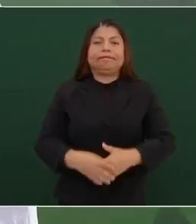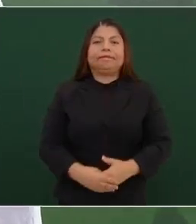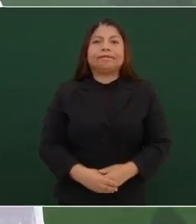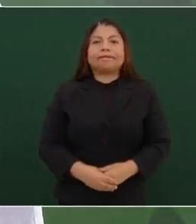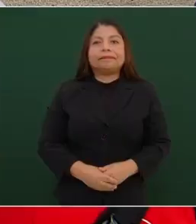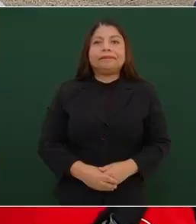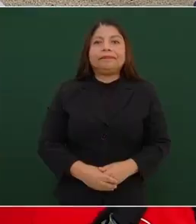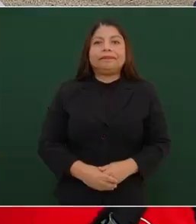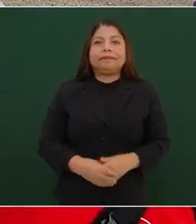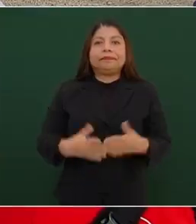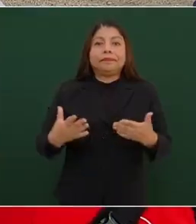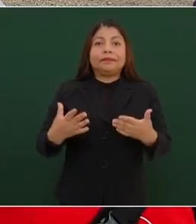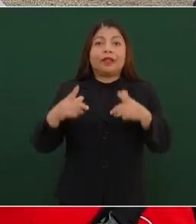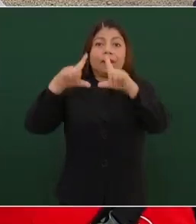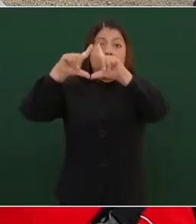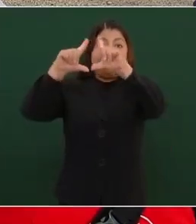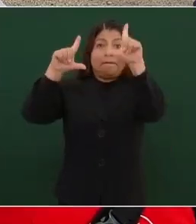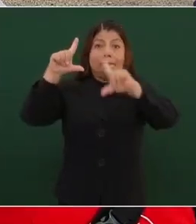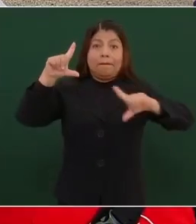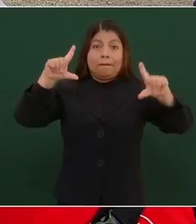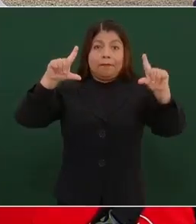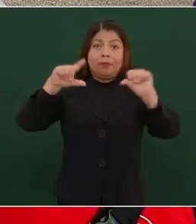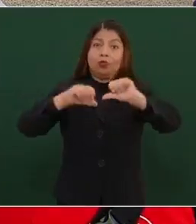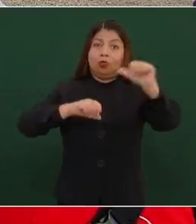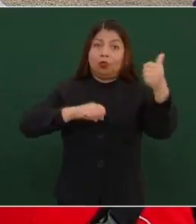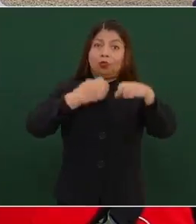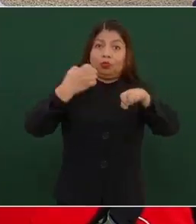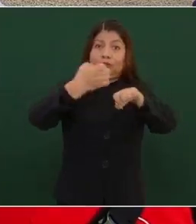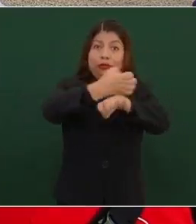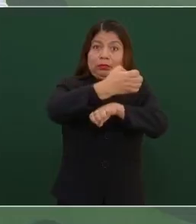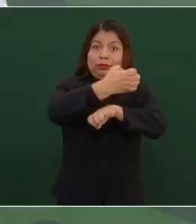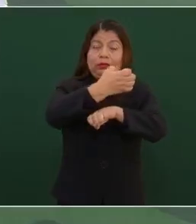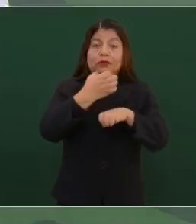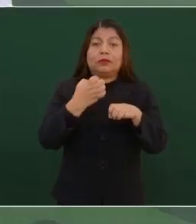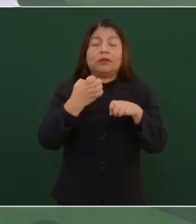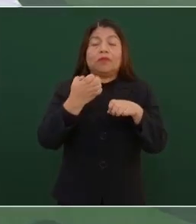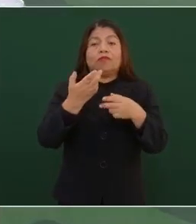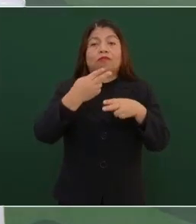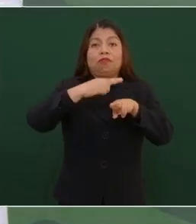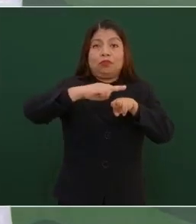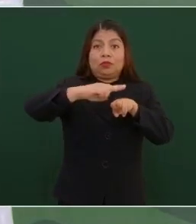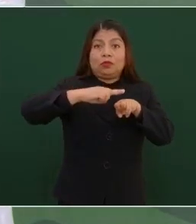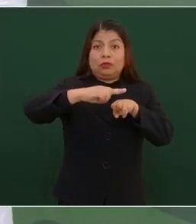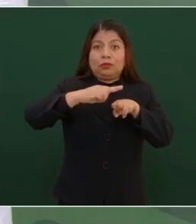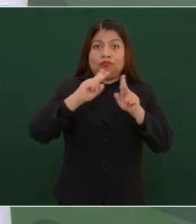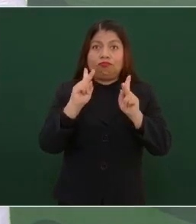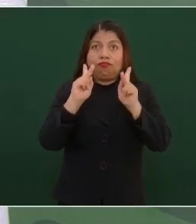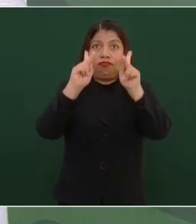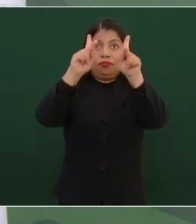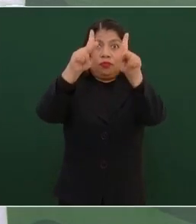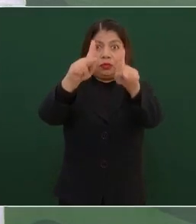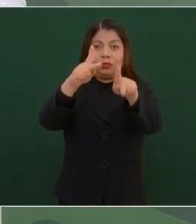ninguna parte del país 80 kilómetros de segundos pisos.